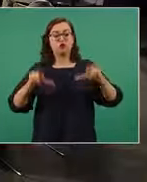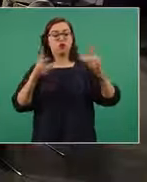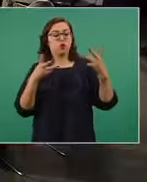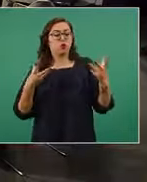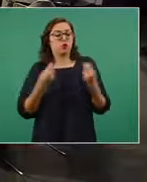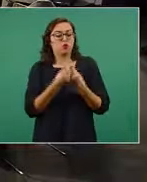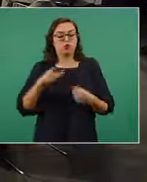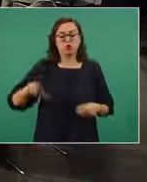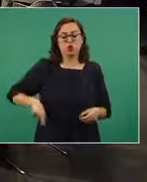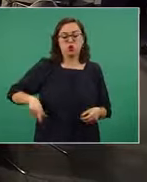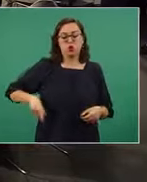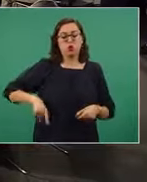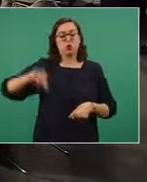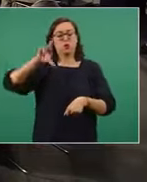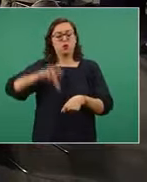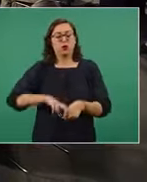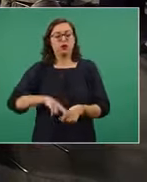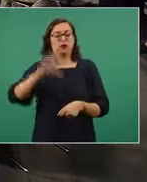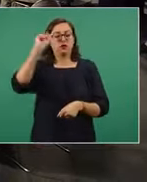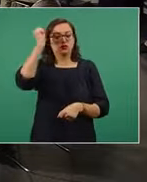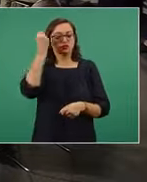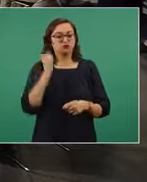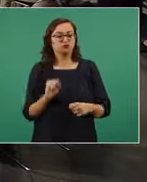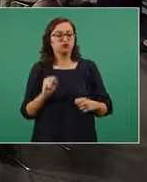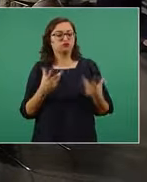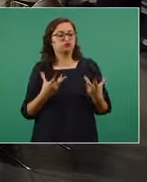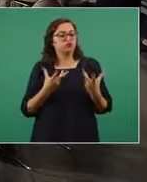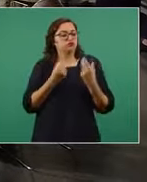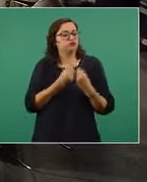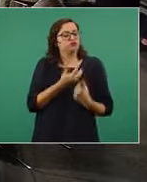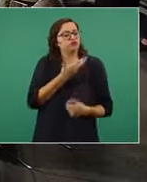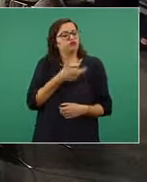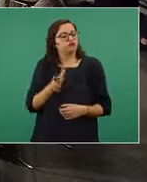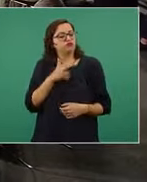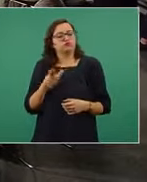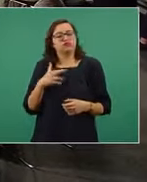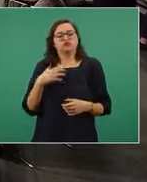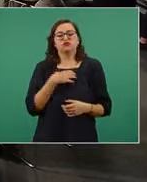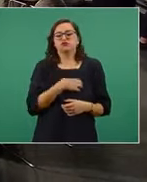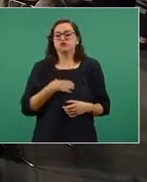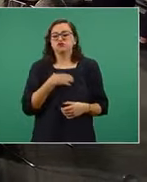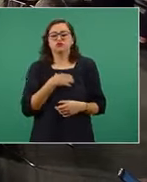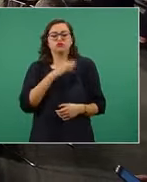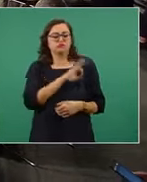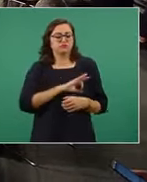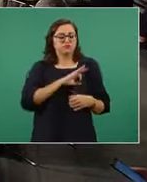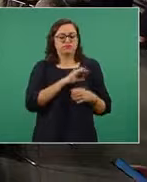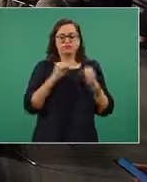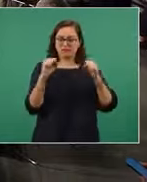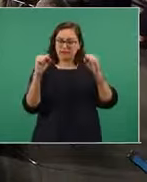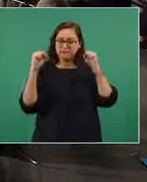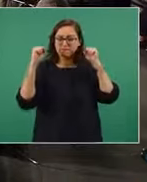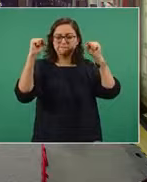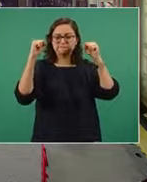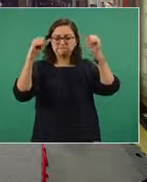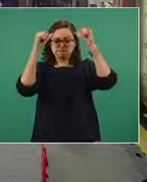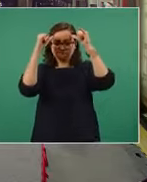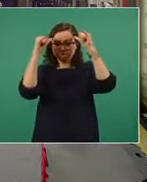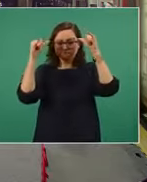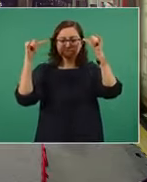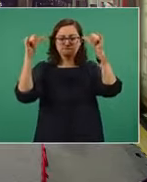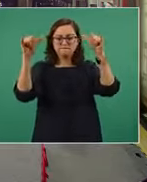Sinaloa, Quirino Ordaz Coppel, en un restaurant bar festejando con vivas la llamada Fiesta Brava y con vivas